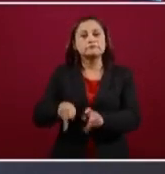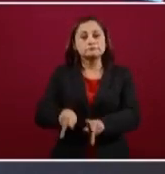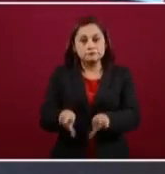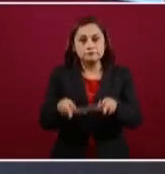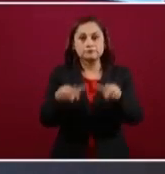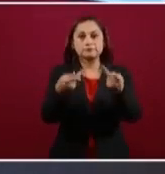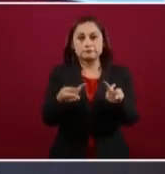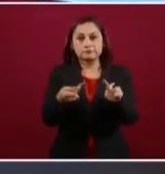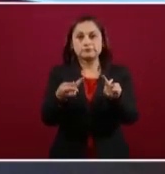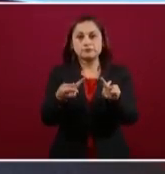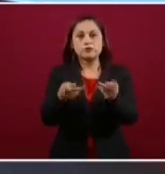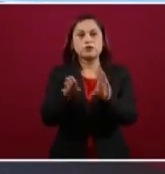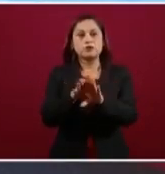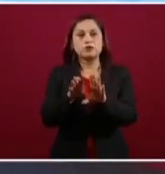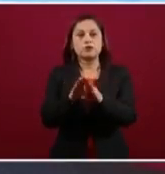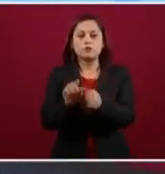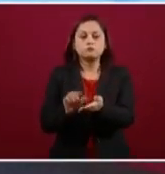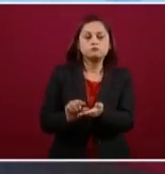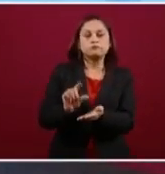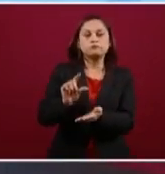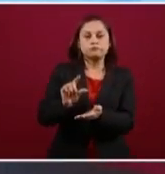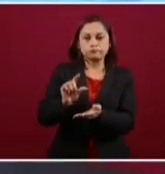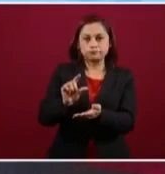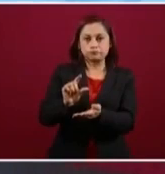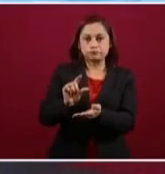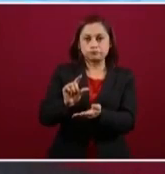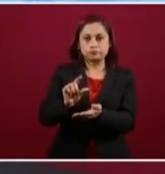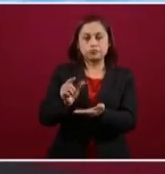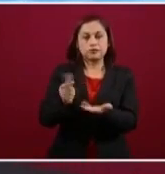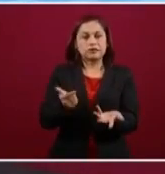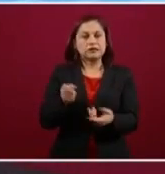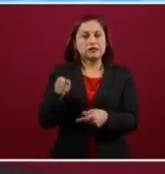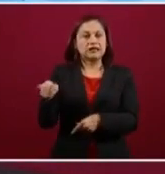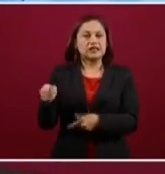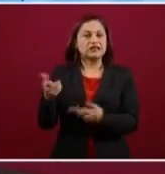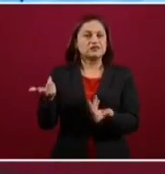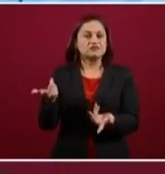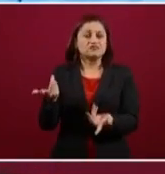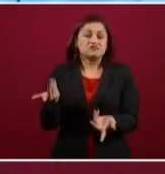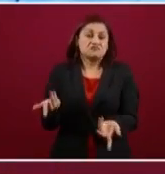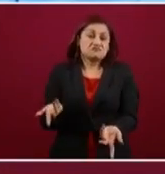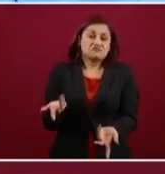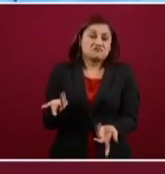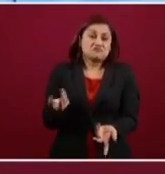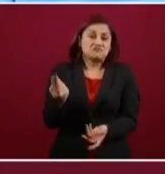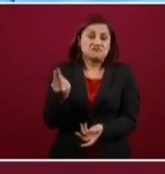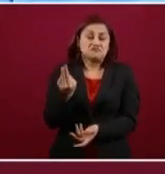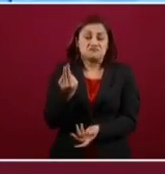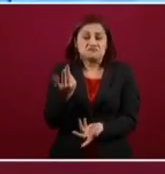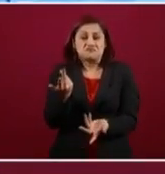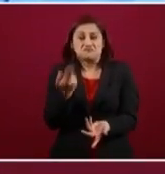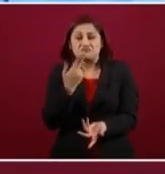sin darle valor agregado, pues no les resultaría. ¿Qué hacen?